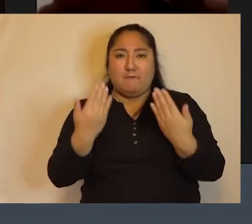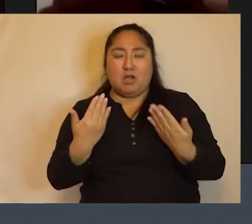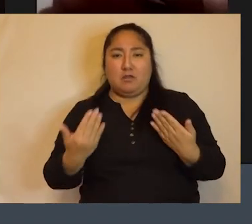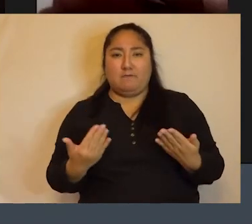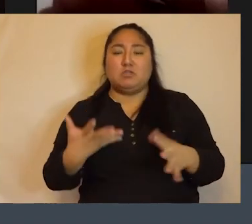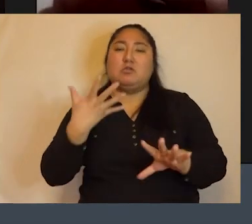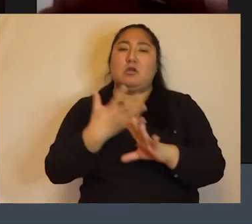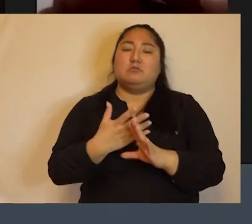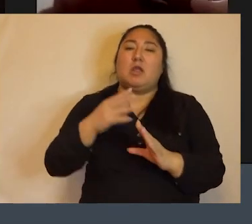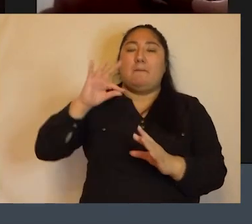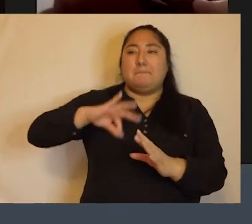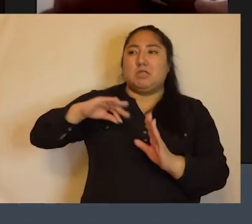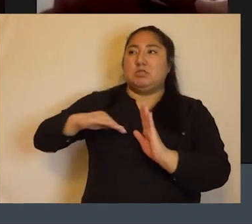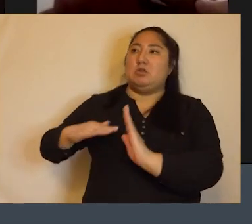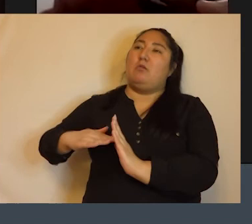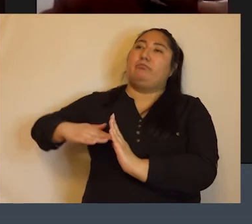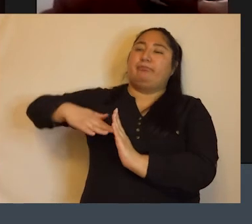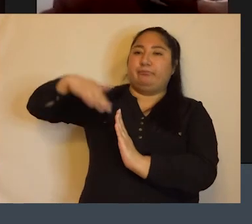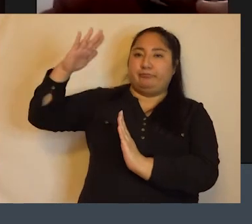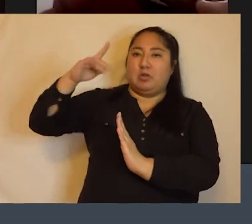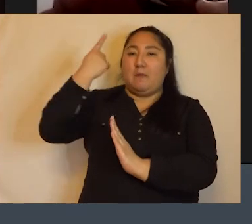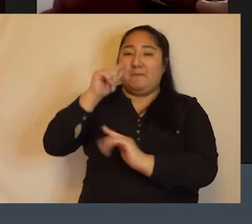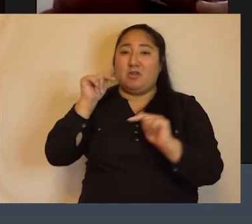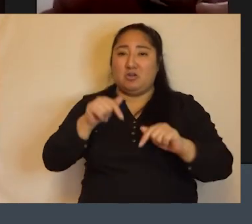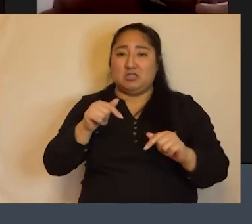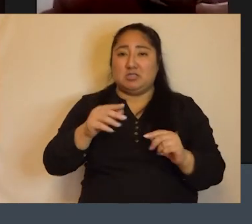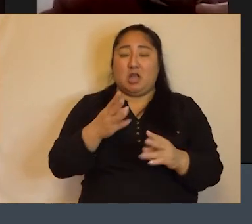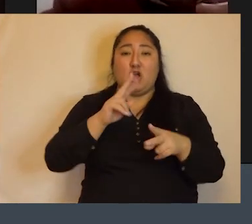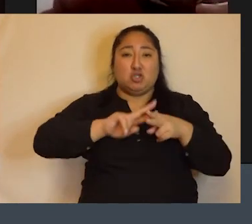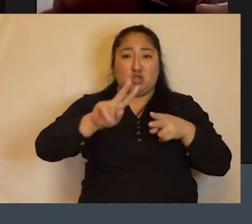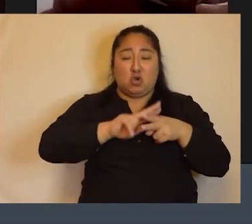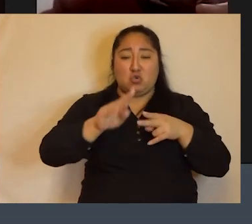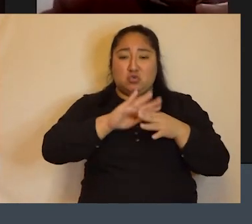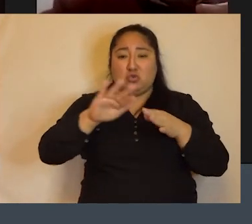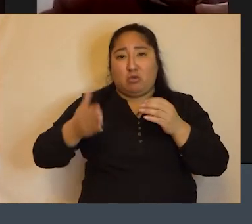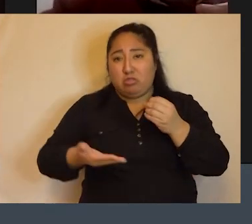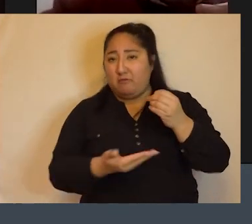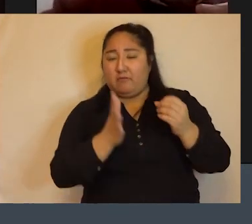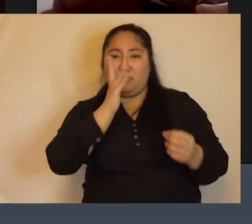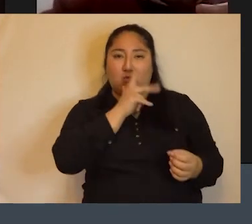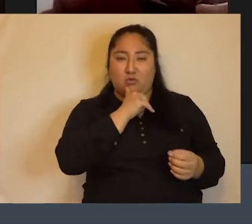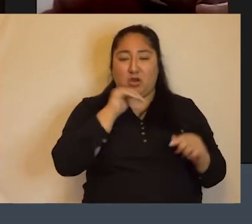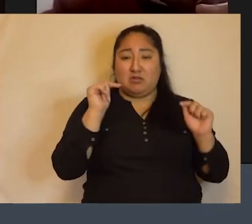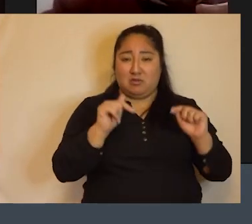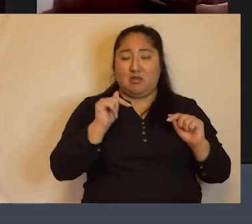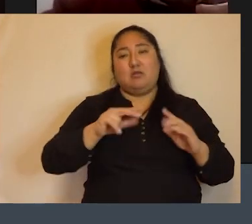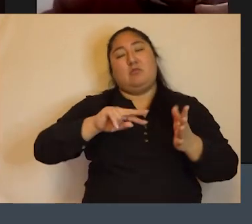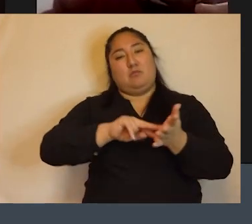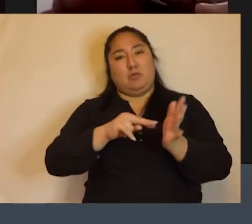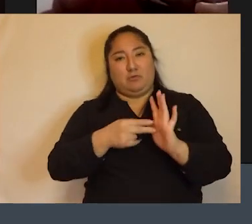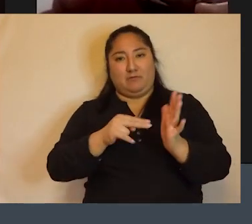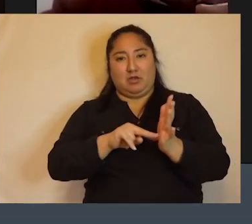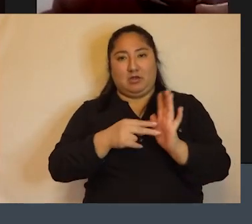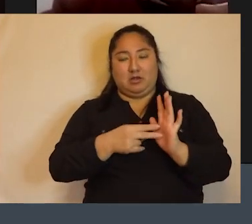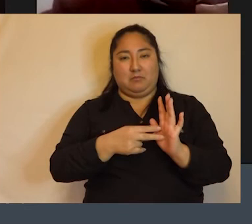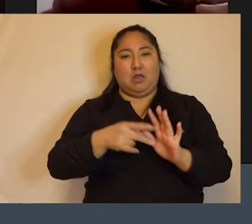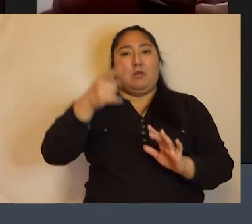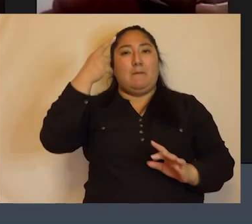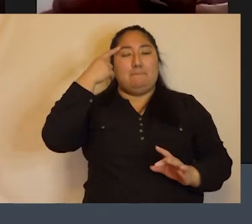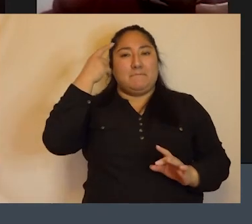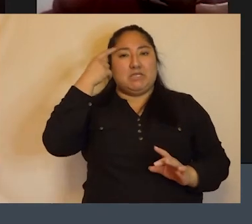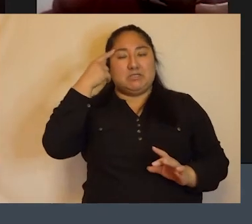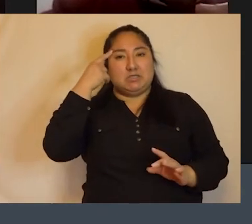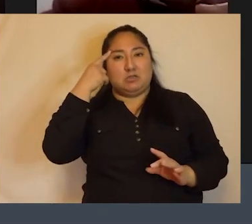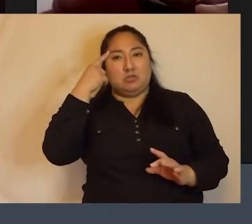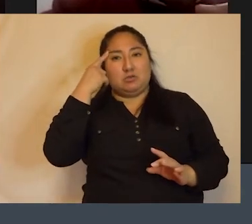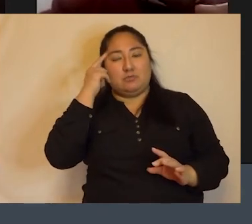de beneficio, obviamente que las pensiones van a subir. Pero esa no es la solución de fondo y no está atacando los problemas que se están suscitando desde